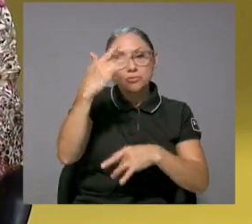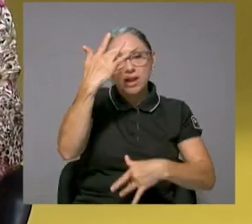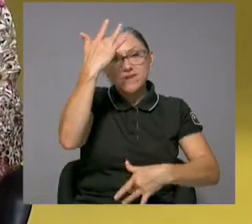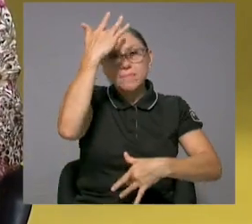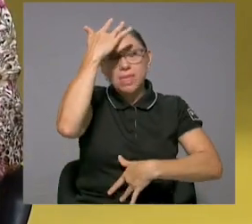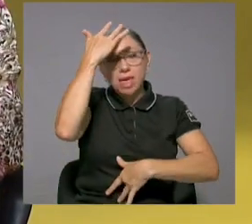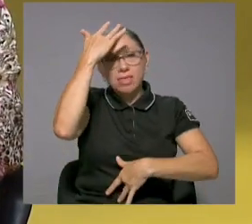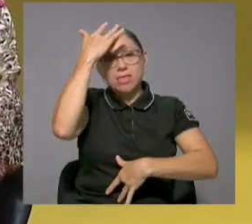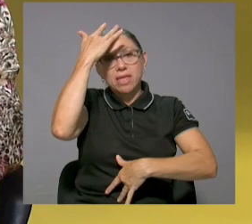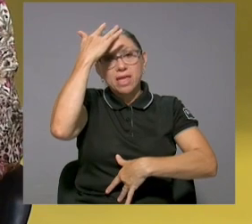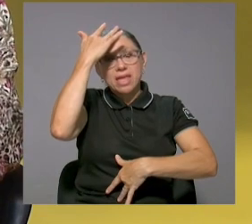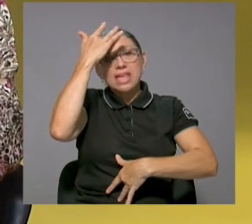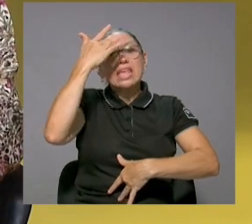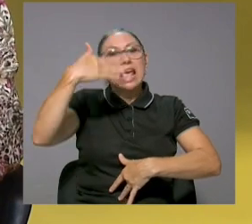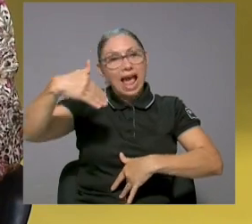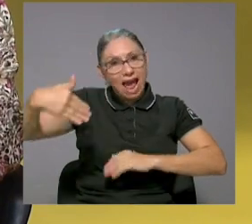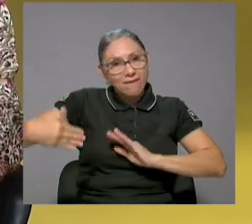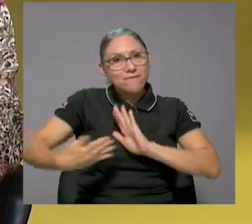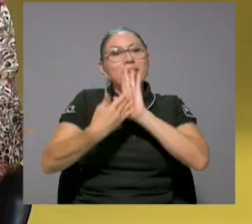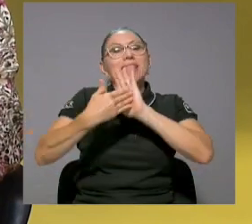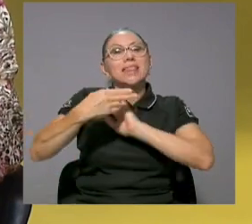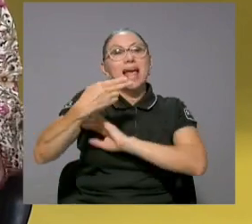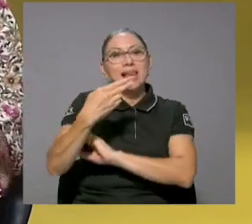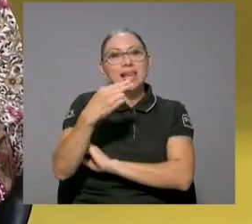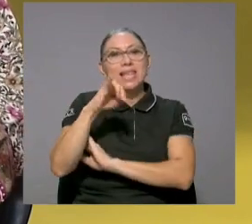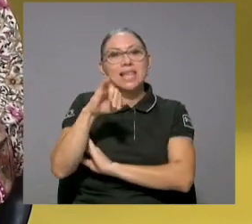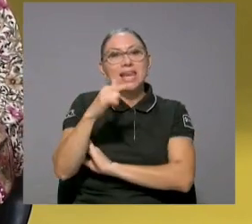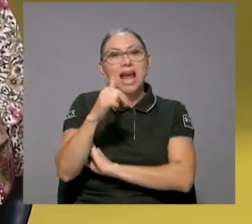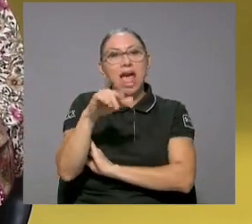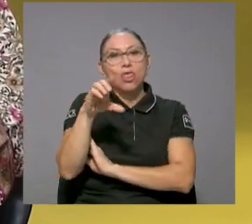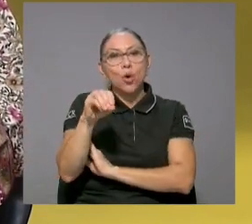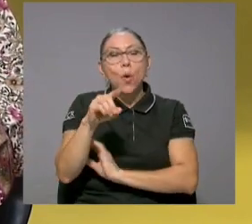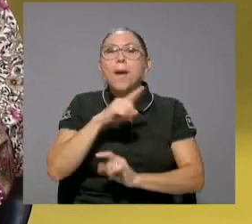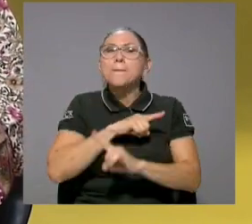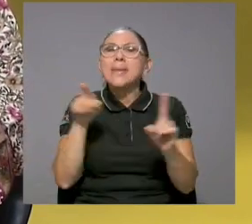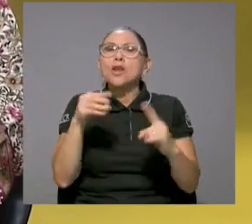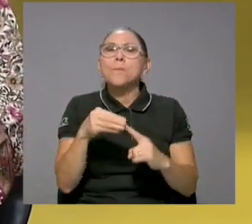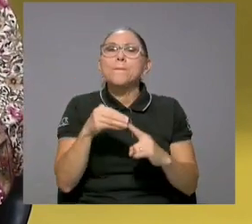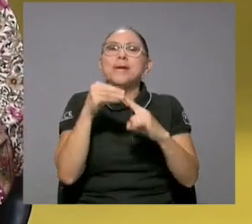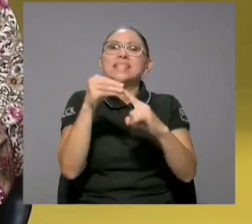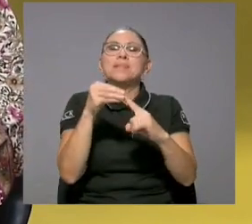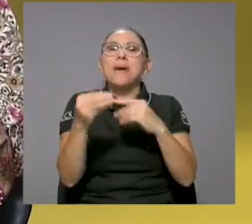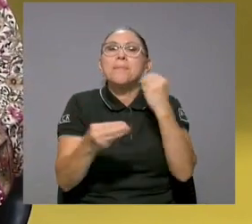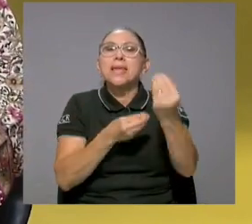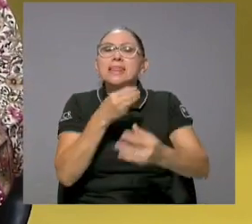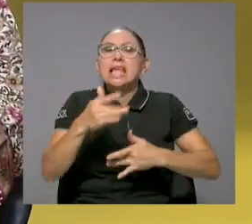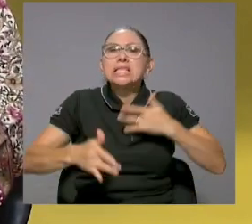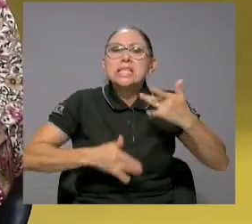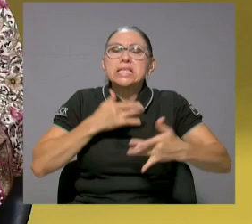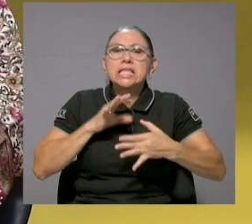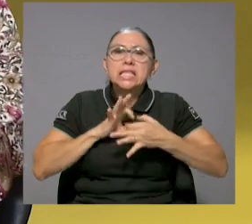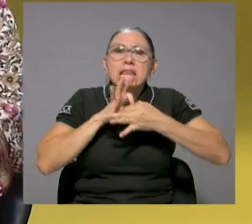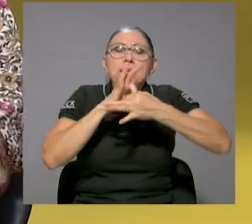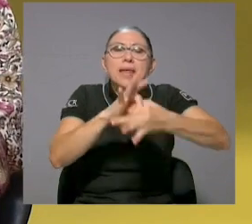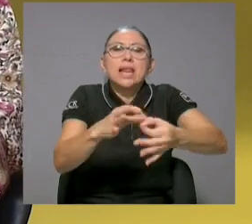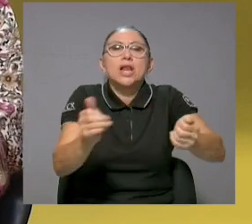que afecta al hígado, pero que sobre todo sus manifestaciones tienen que ver con el tracto gastrointestinal. Y